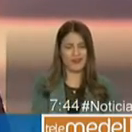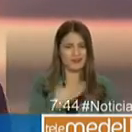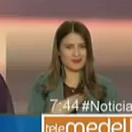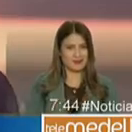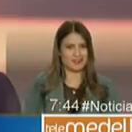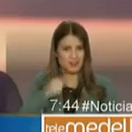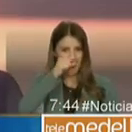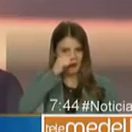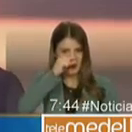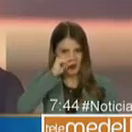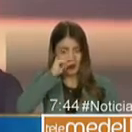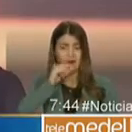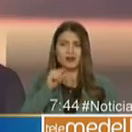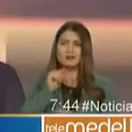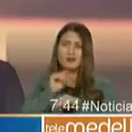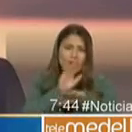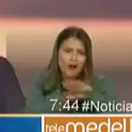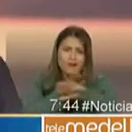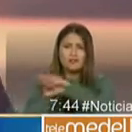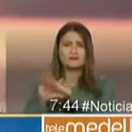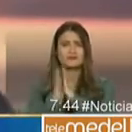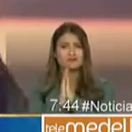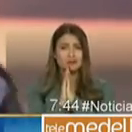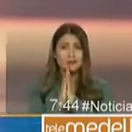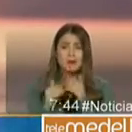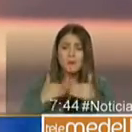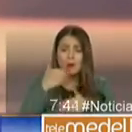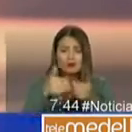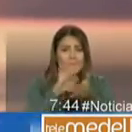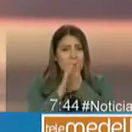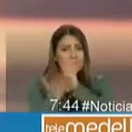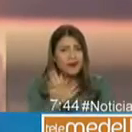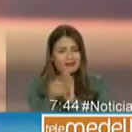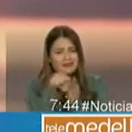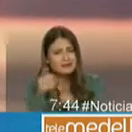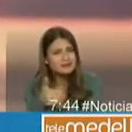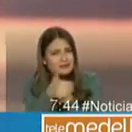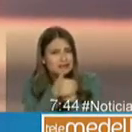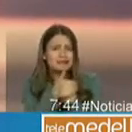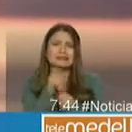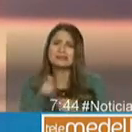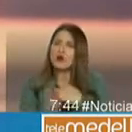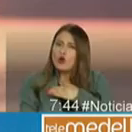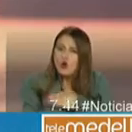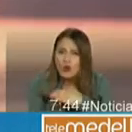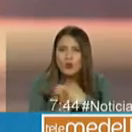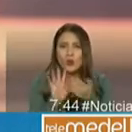están haciendo, cuídenla, defiéndanla. Luchen por ella,